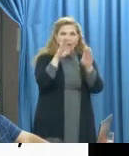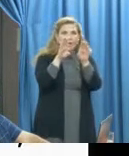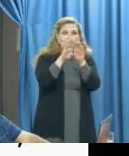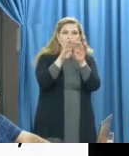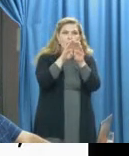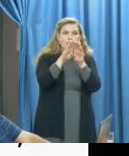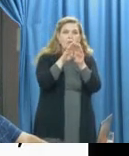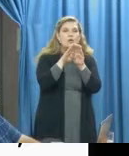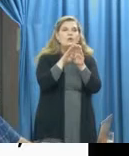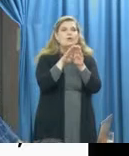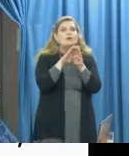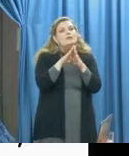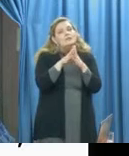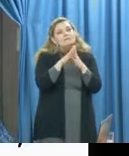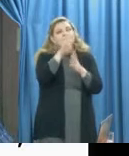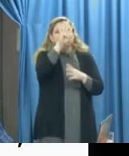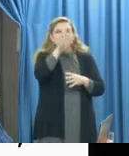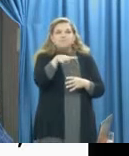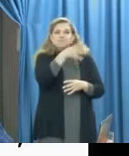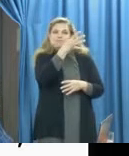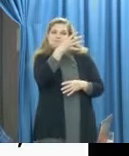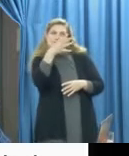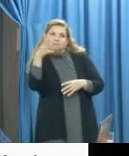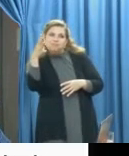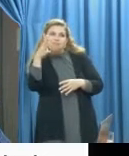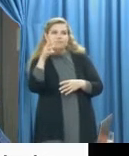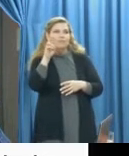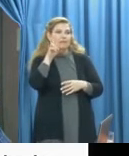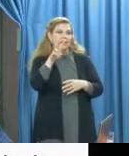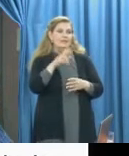la clasificación de las pérdidas auditivas.